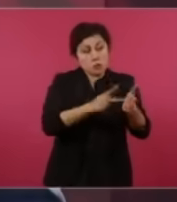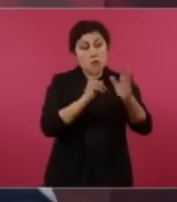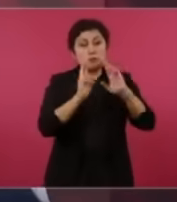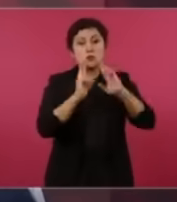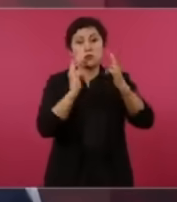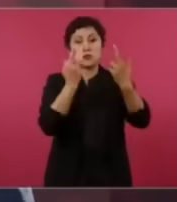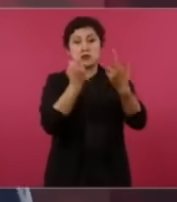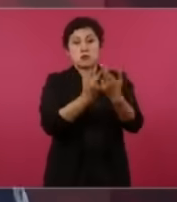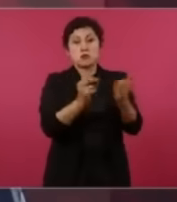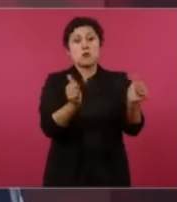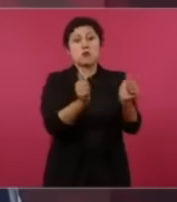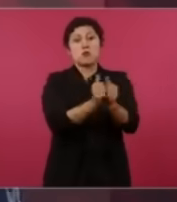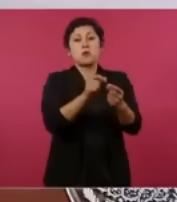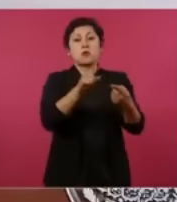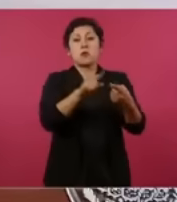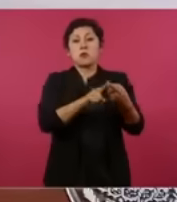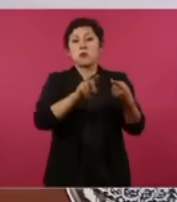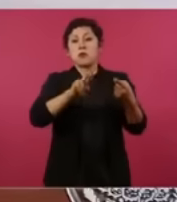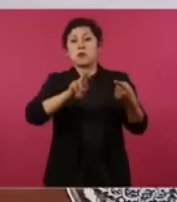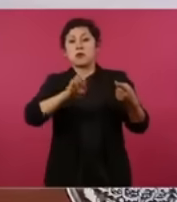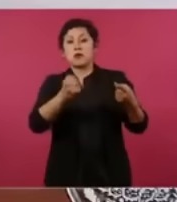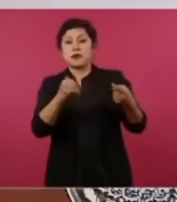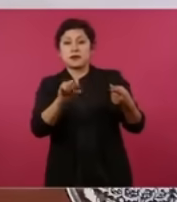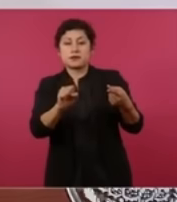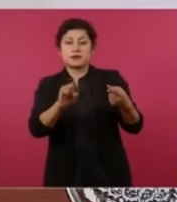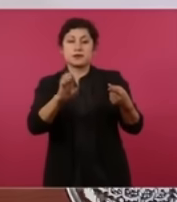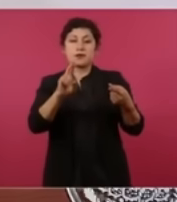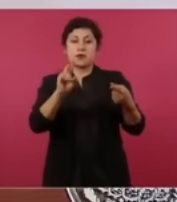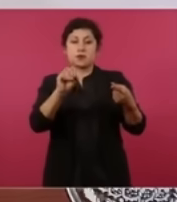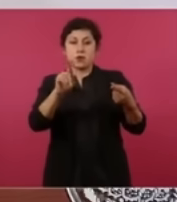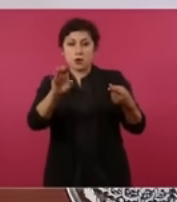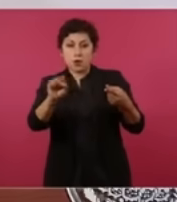con Reyes Heroles